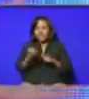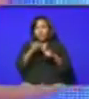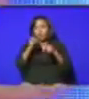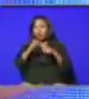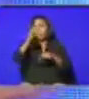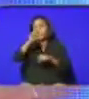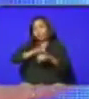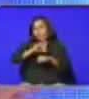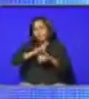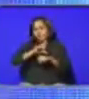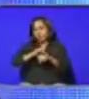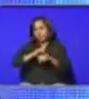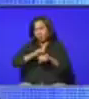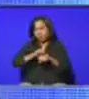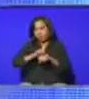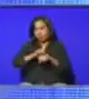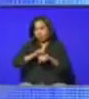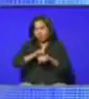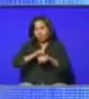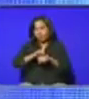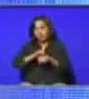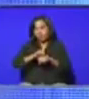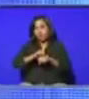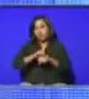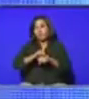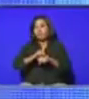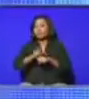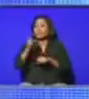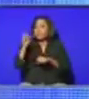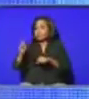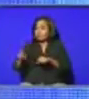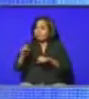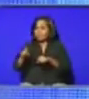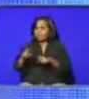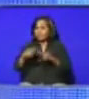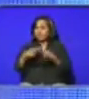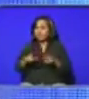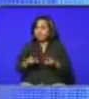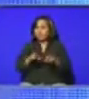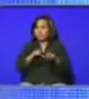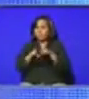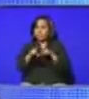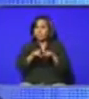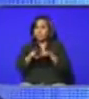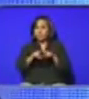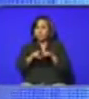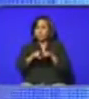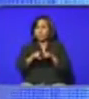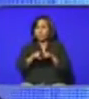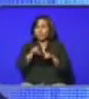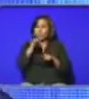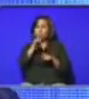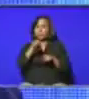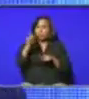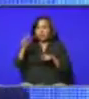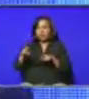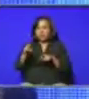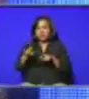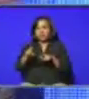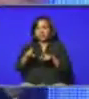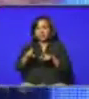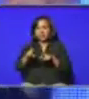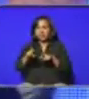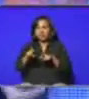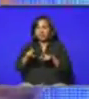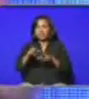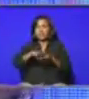que nos ofrece en este momento la oferta de formación? Pero para esta competencia, donde tú necesitas especializarte, toda